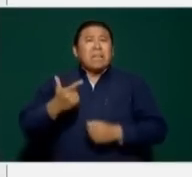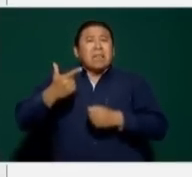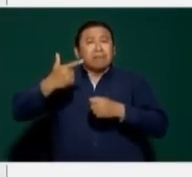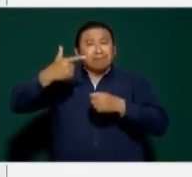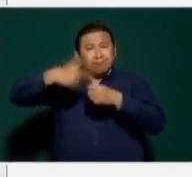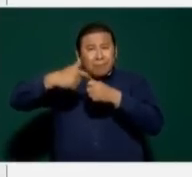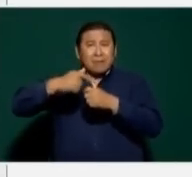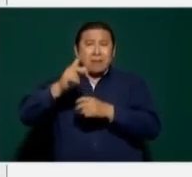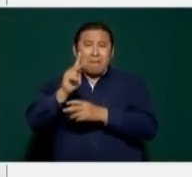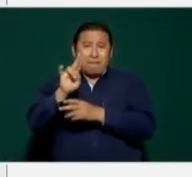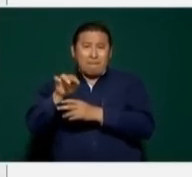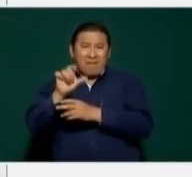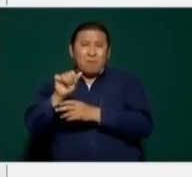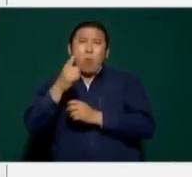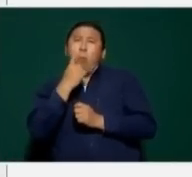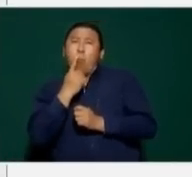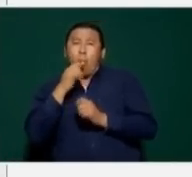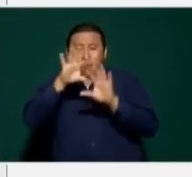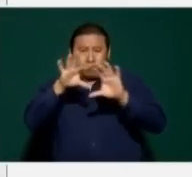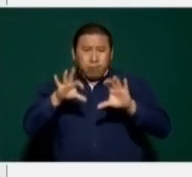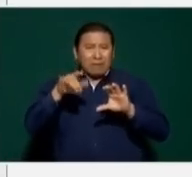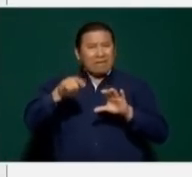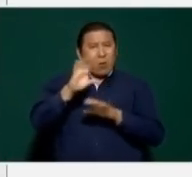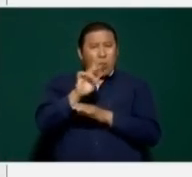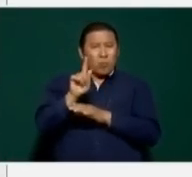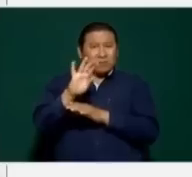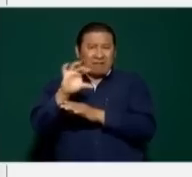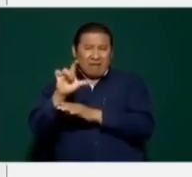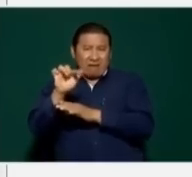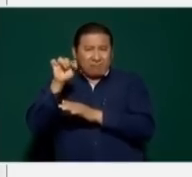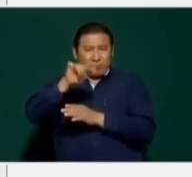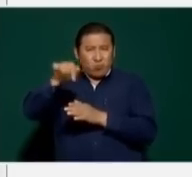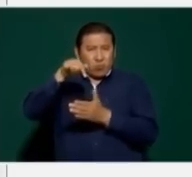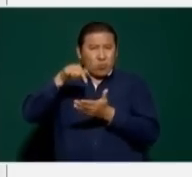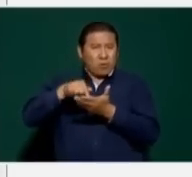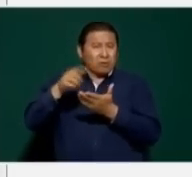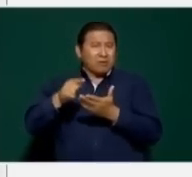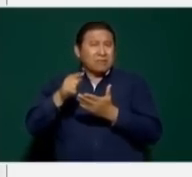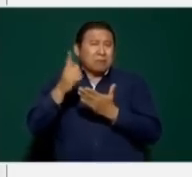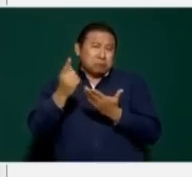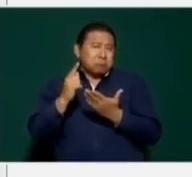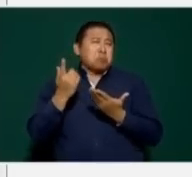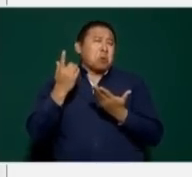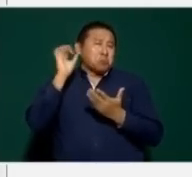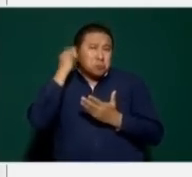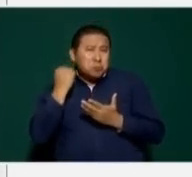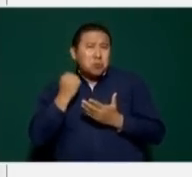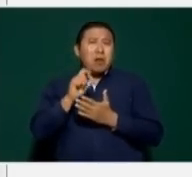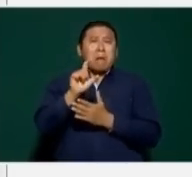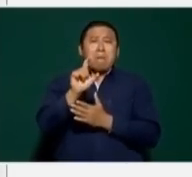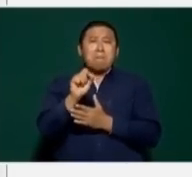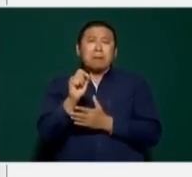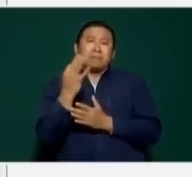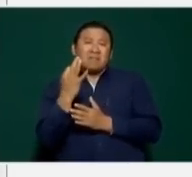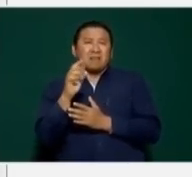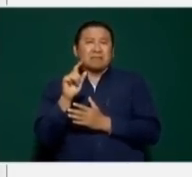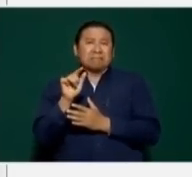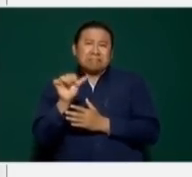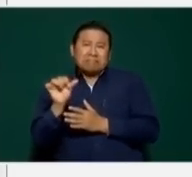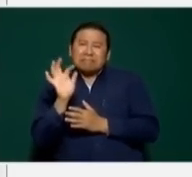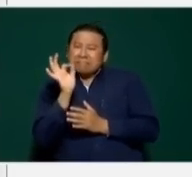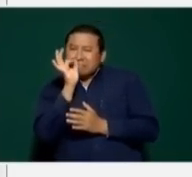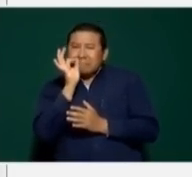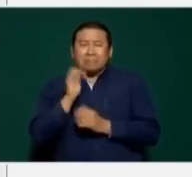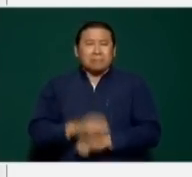premium, tenemos en Costa Cálida, en Ahome, Sinaloa, a 23 pesos con 16 centavos por